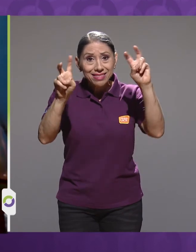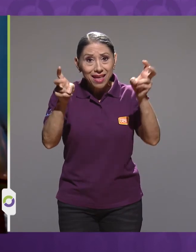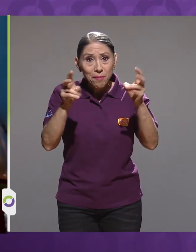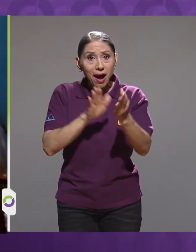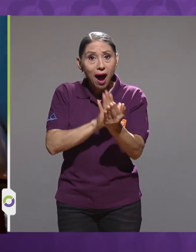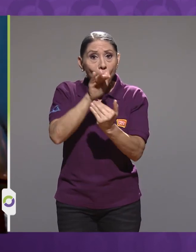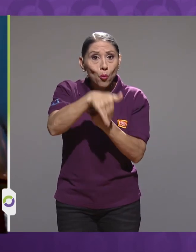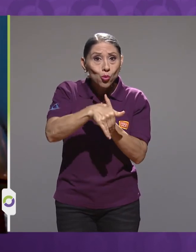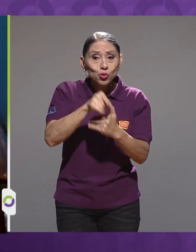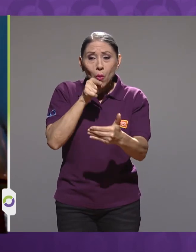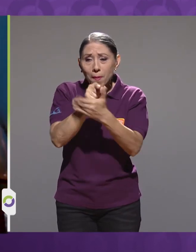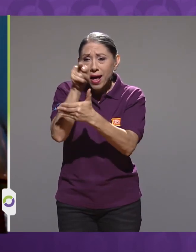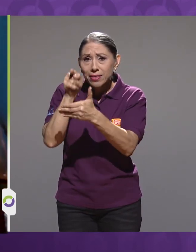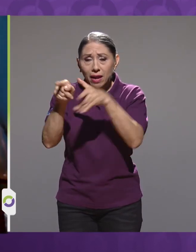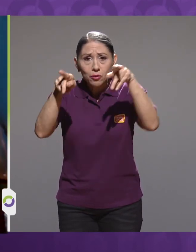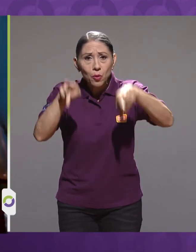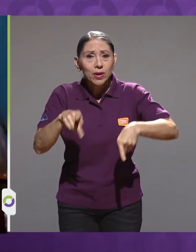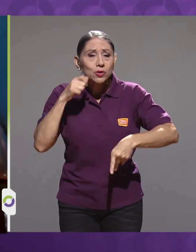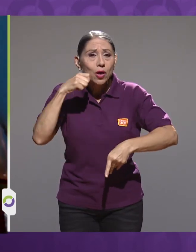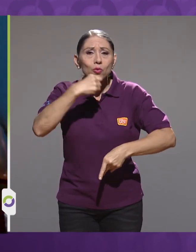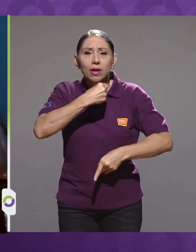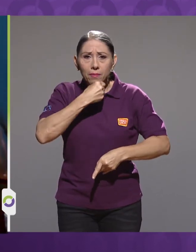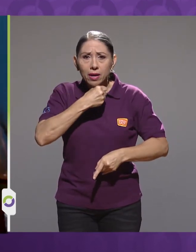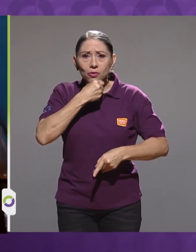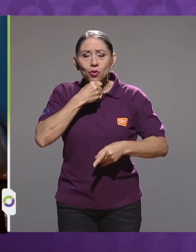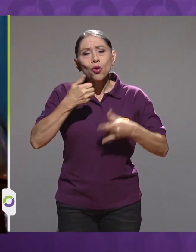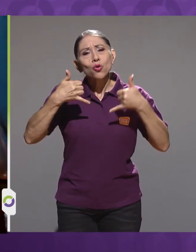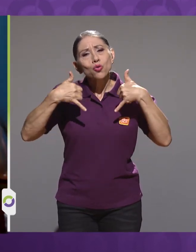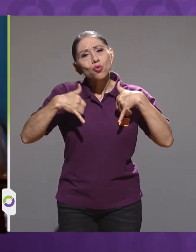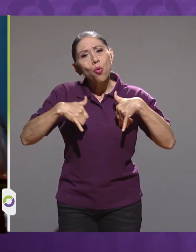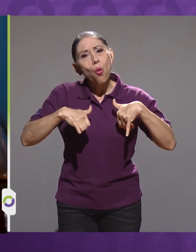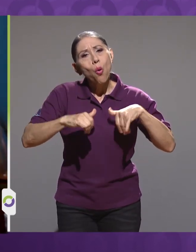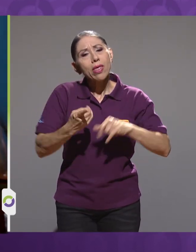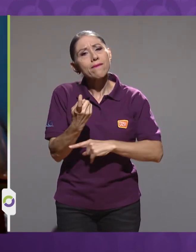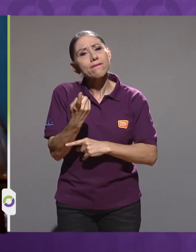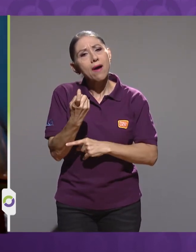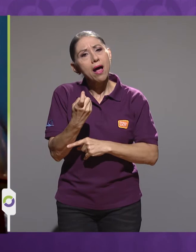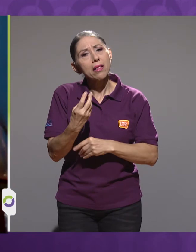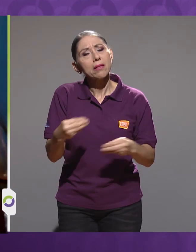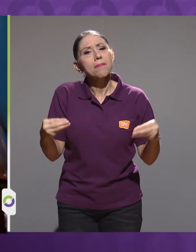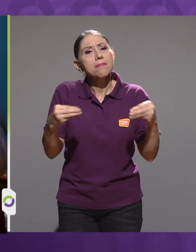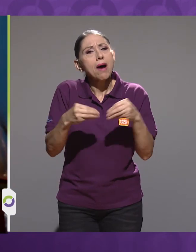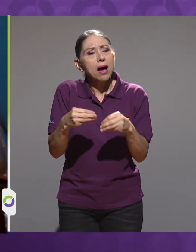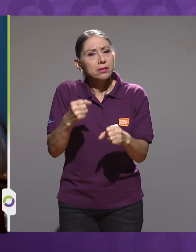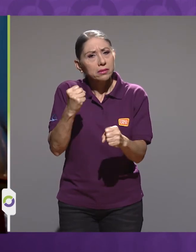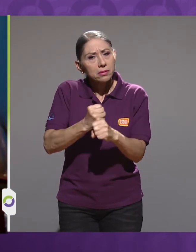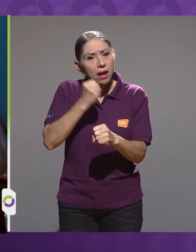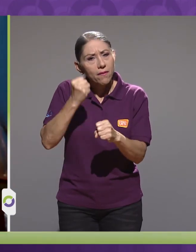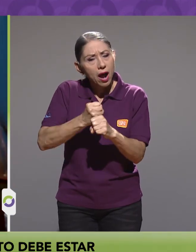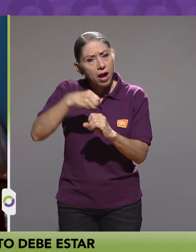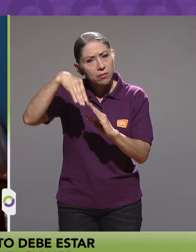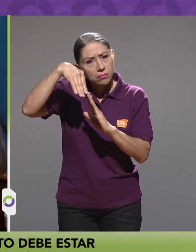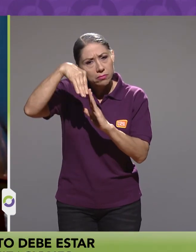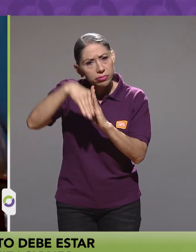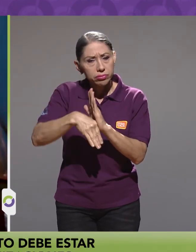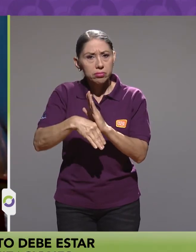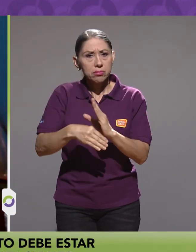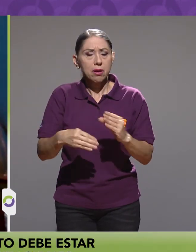del abuso y el maltrato a la población adulta mayor todavía tiene que ser mucho más trabajado, mucho